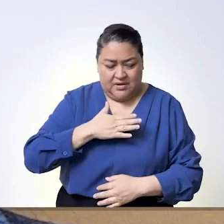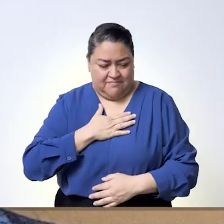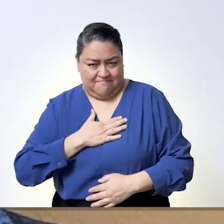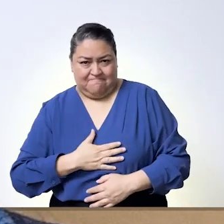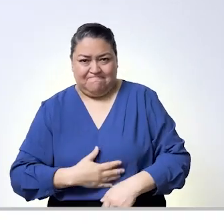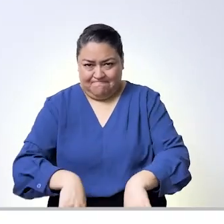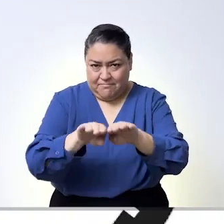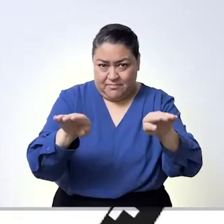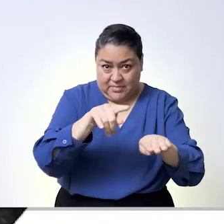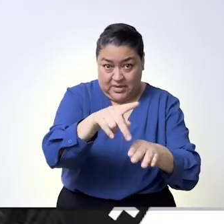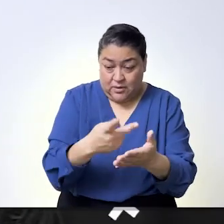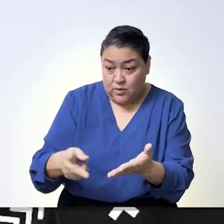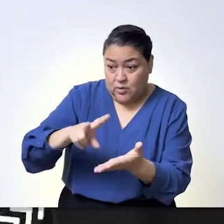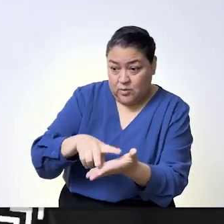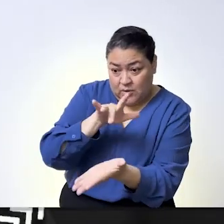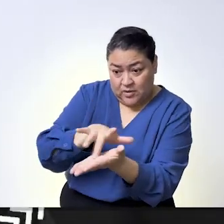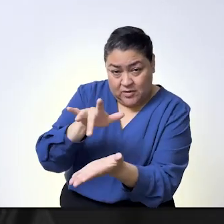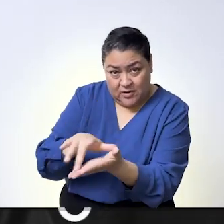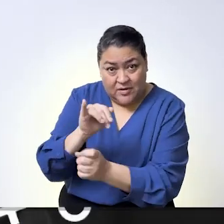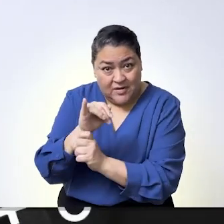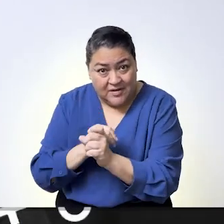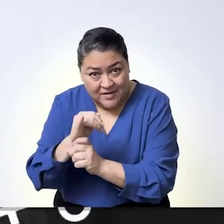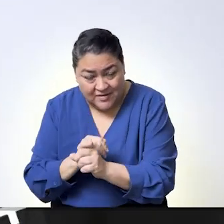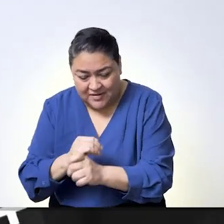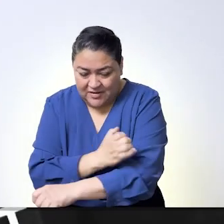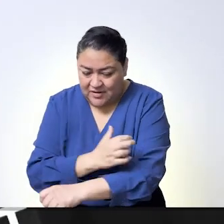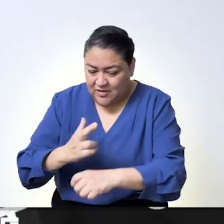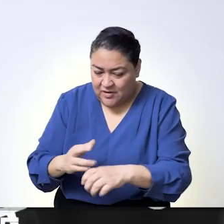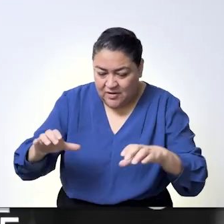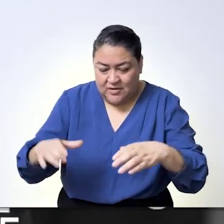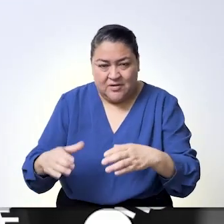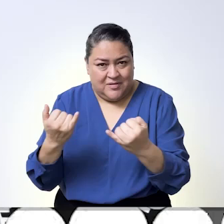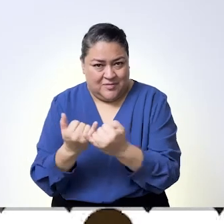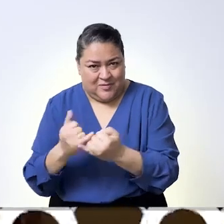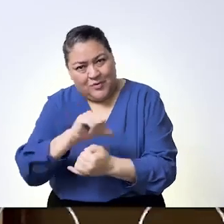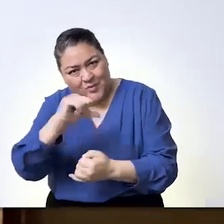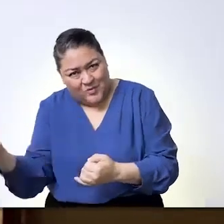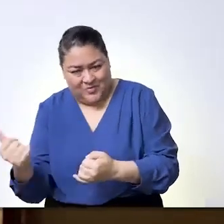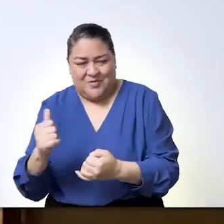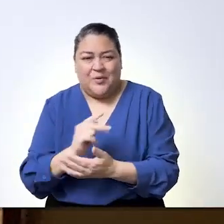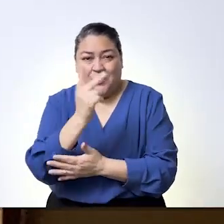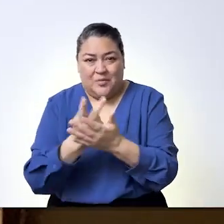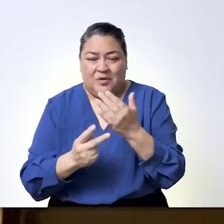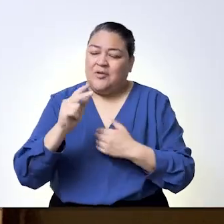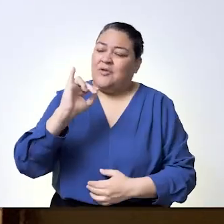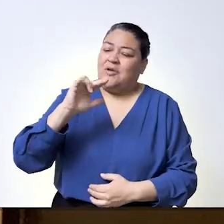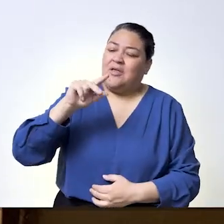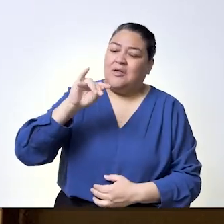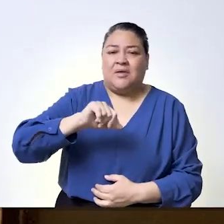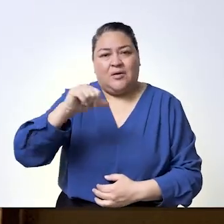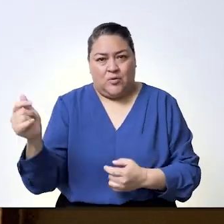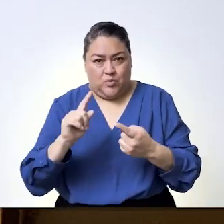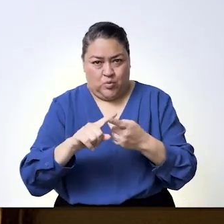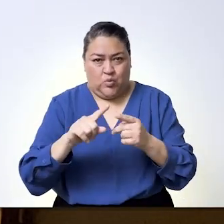Ha colaborado como investigadora, miembro del equipo de producción y coordinadora de intimidad en proyectos para distintas productoras